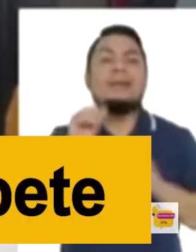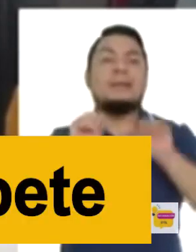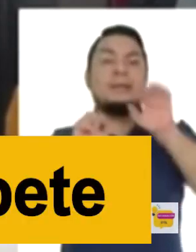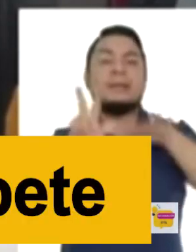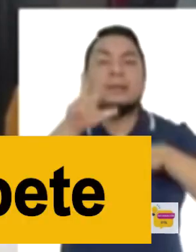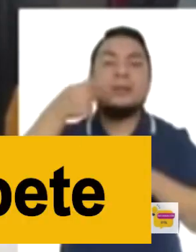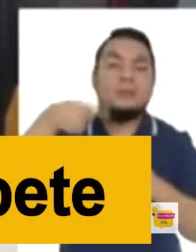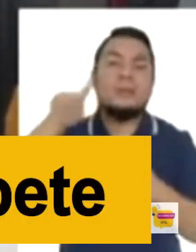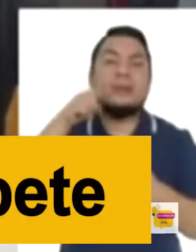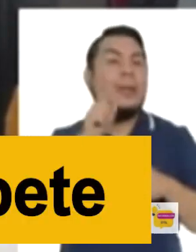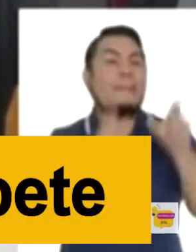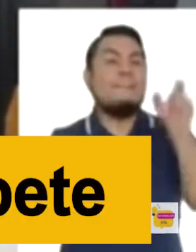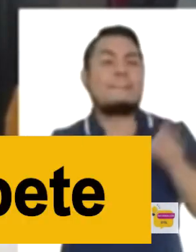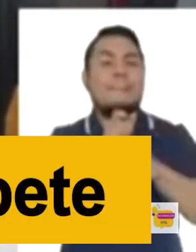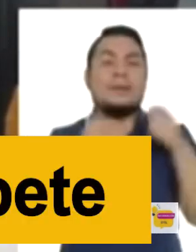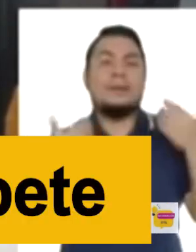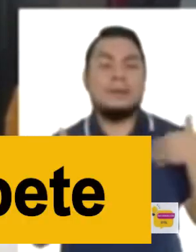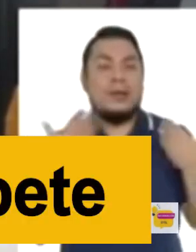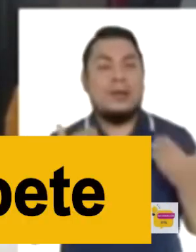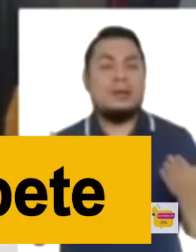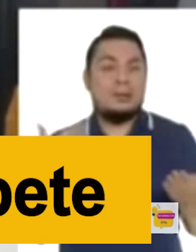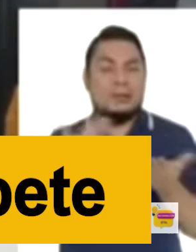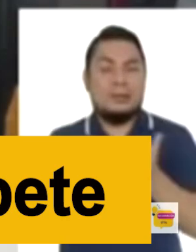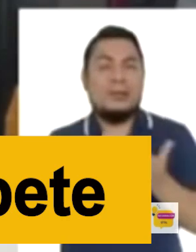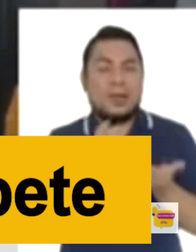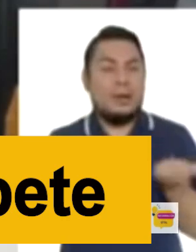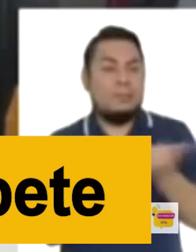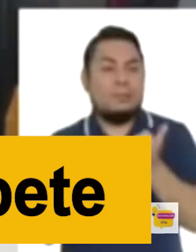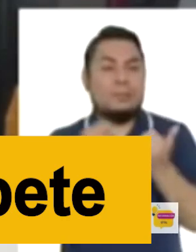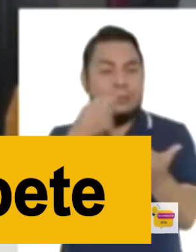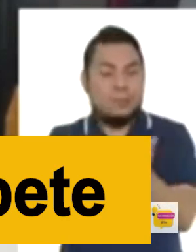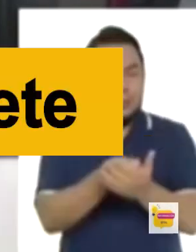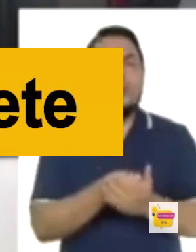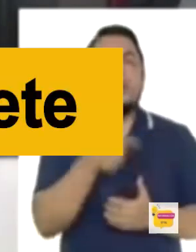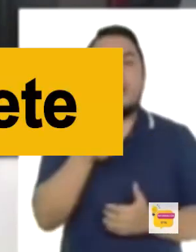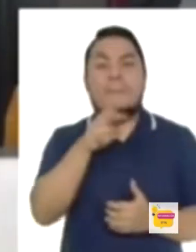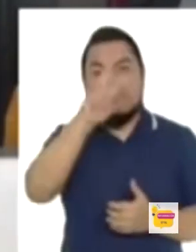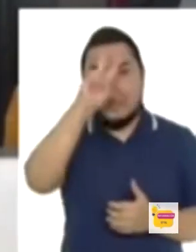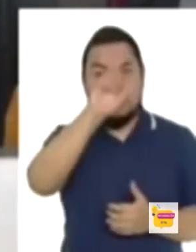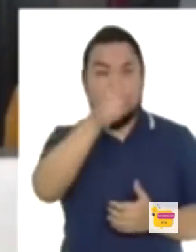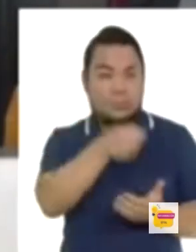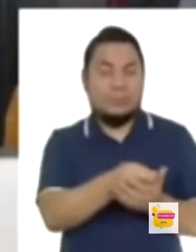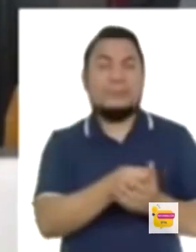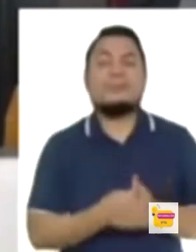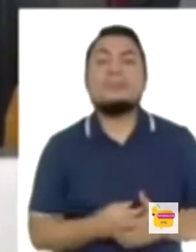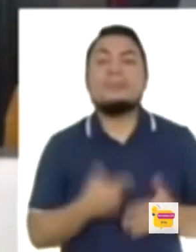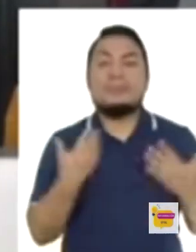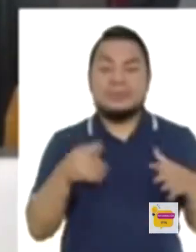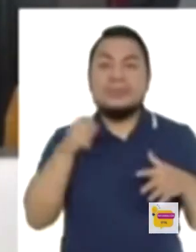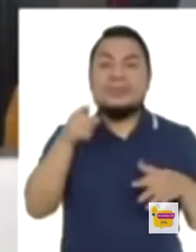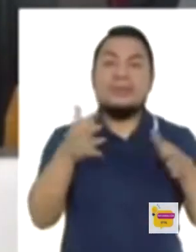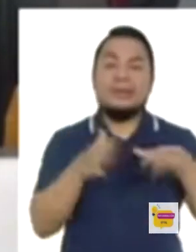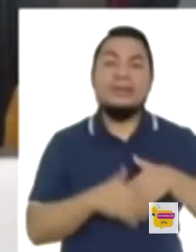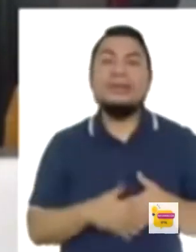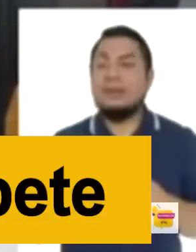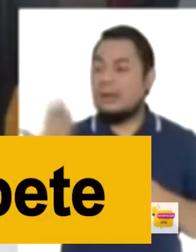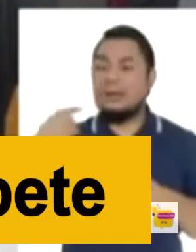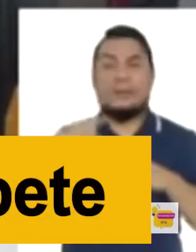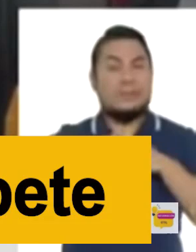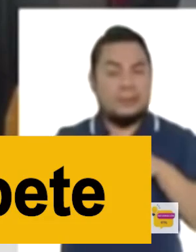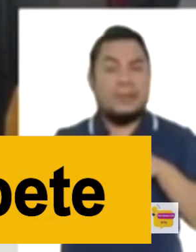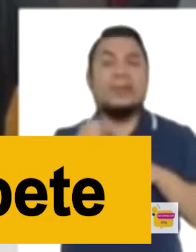13 millones de personas que estamos llegando con este apoyo del Yanapay Perú, arranca el 5 de